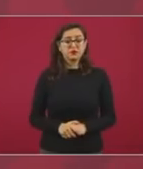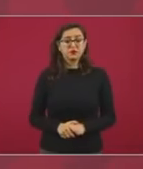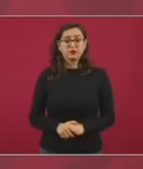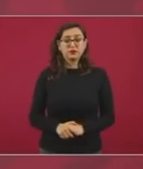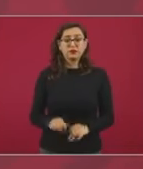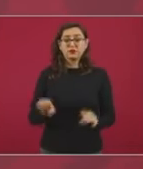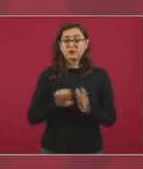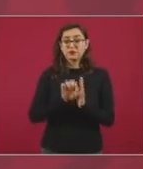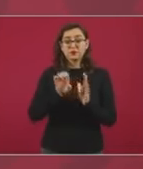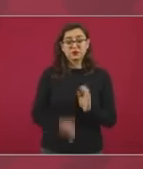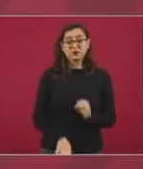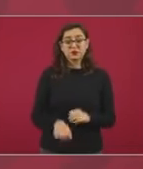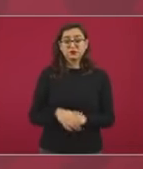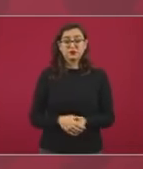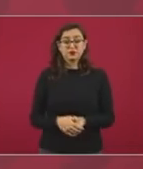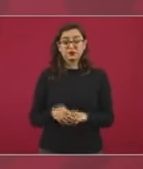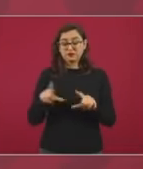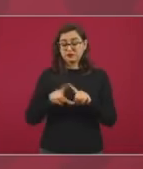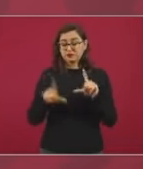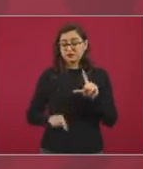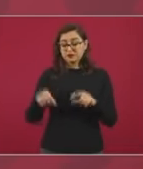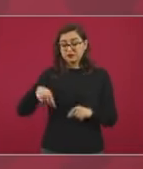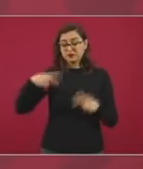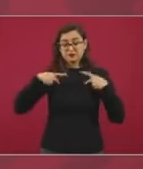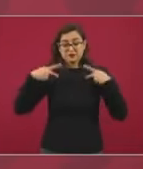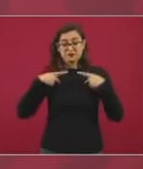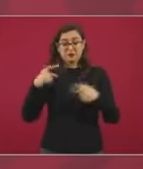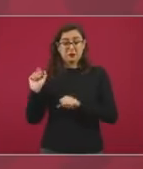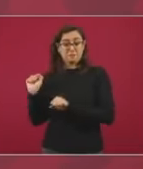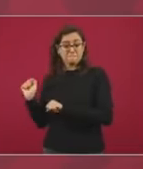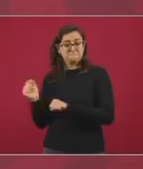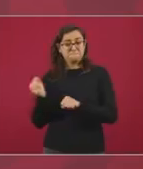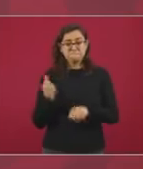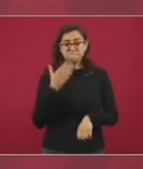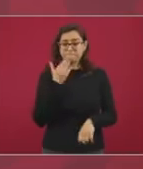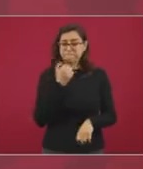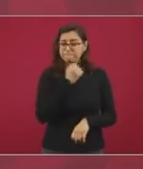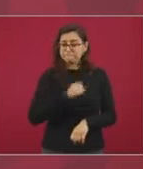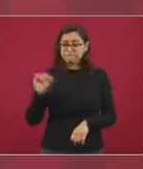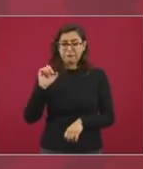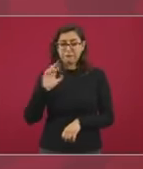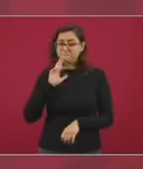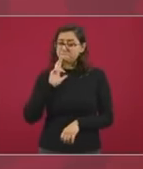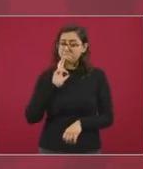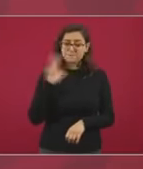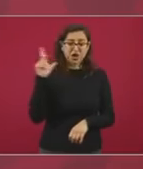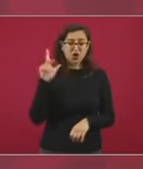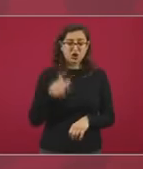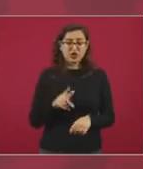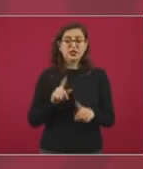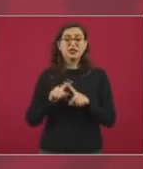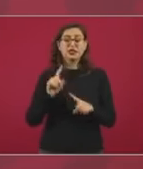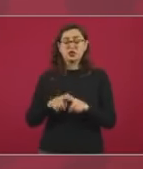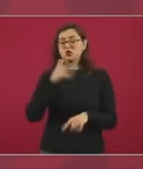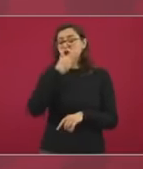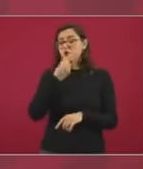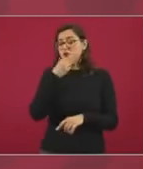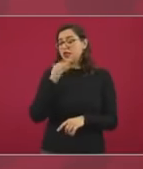mejor beisbolista de México en la historia, hasta ahora, Fernando